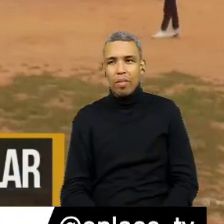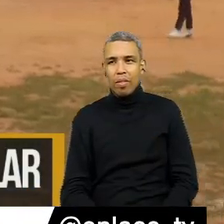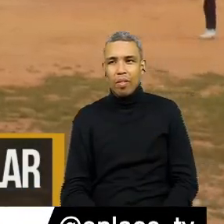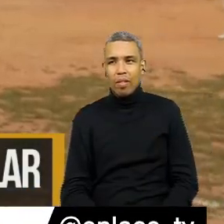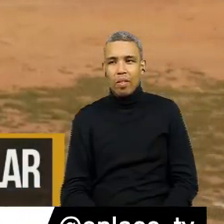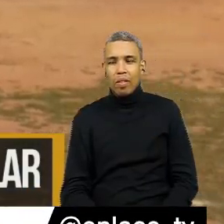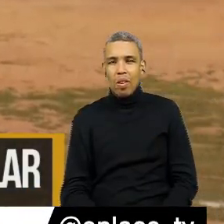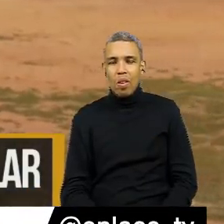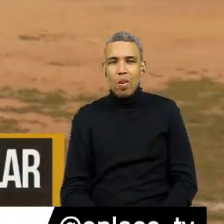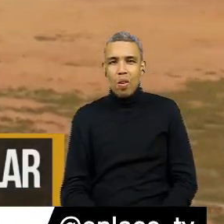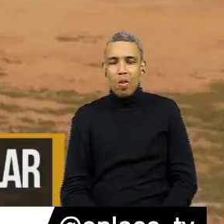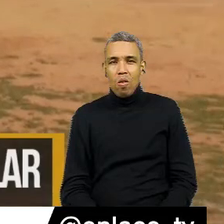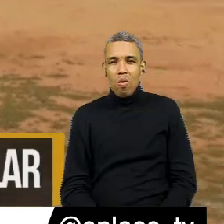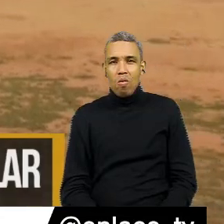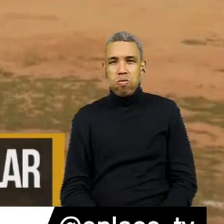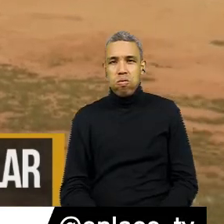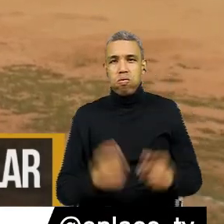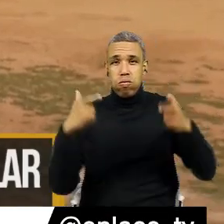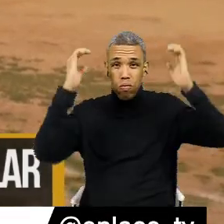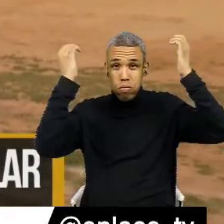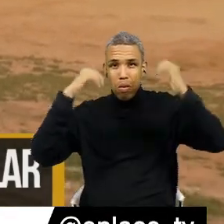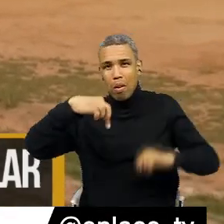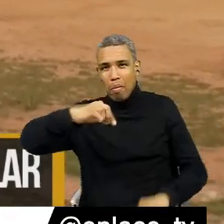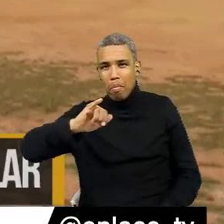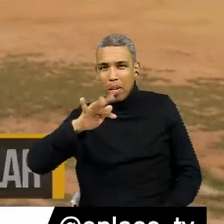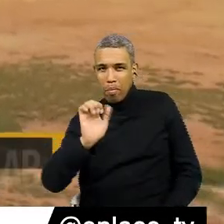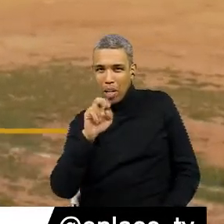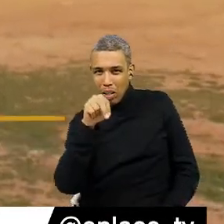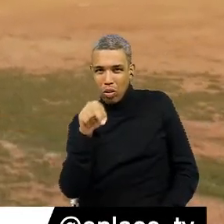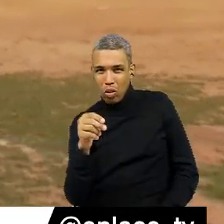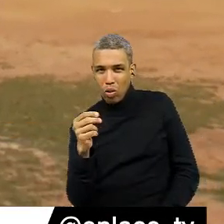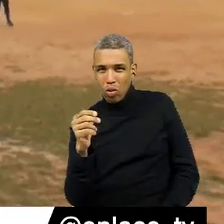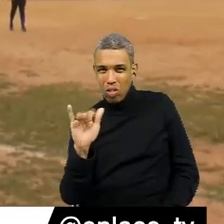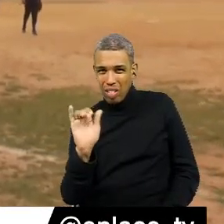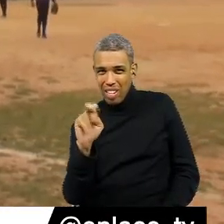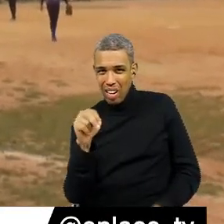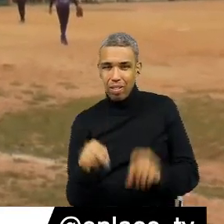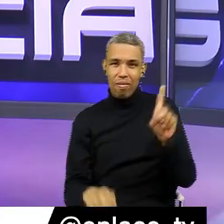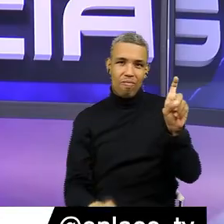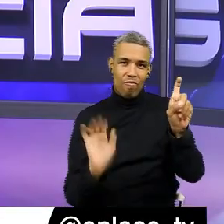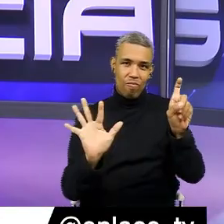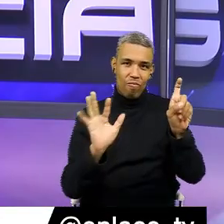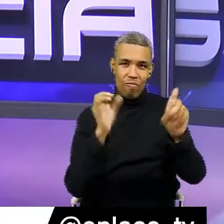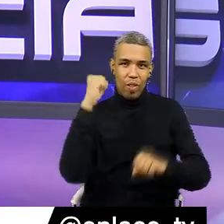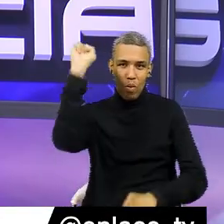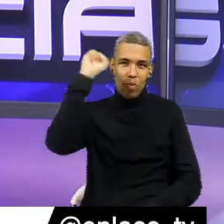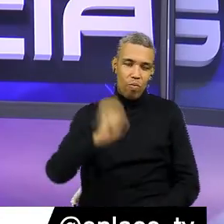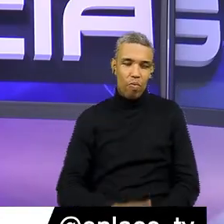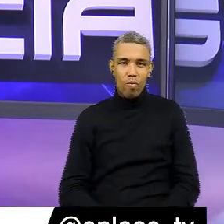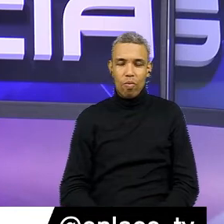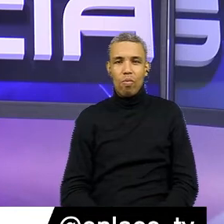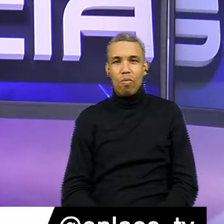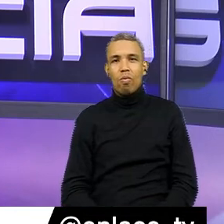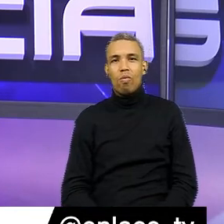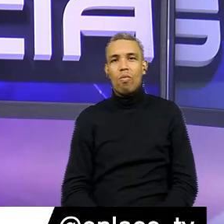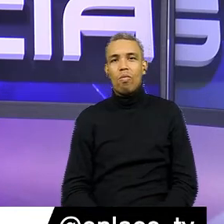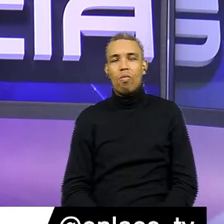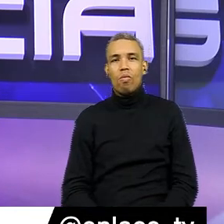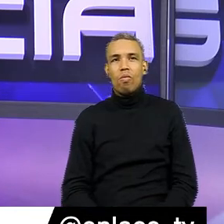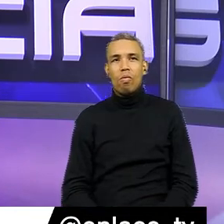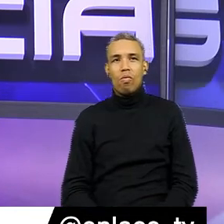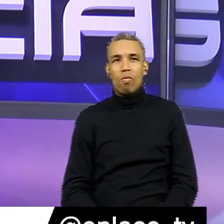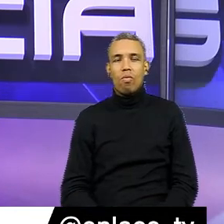del juego en el Joaquín Barros Machuca, Pipatones derrotó a Yankees 6-5. Y se abrieron fronteras para